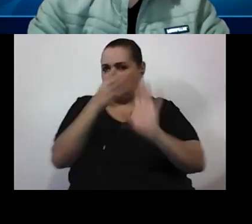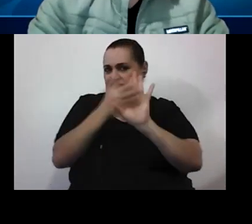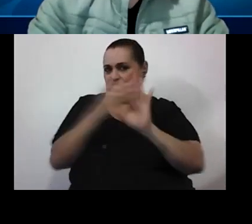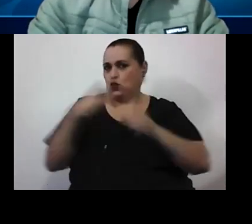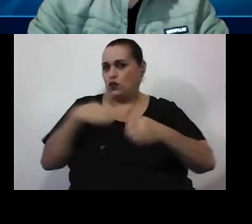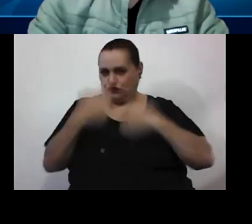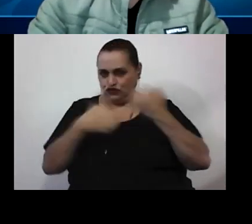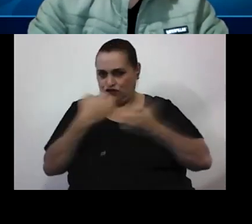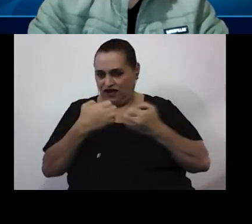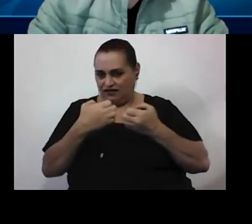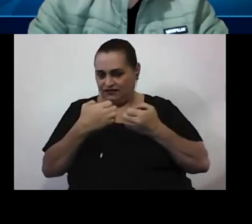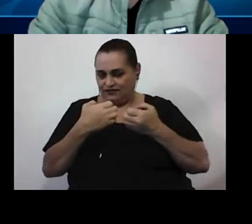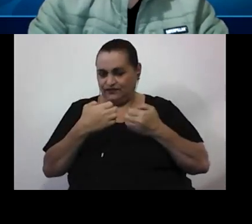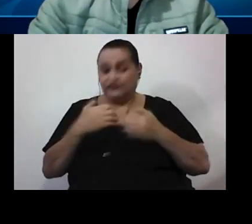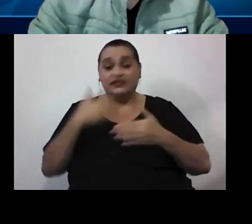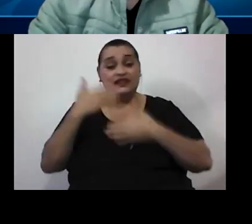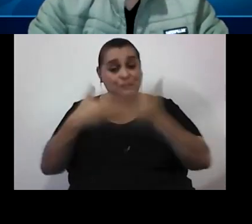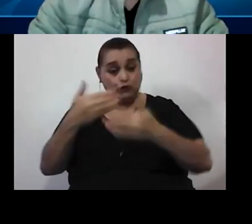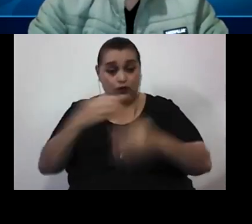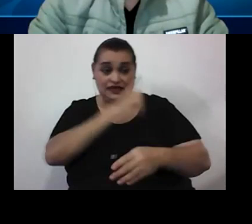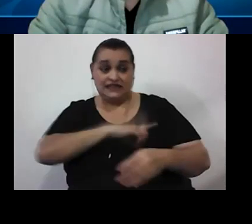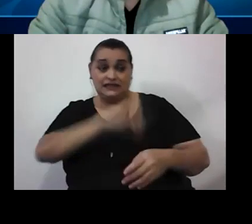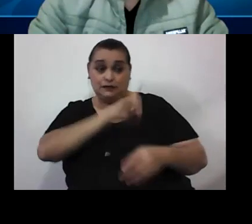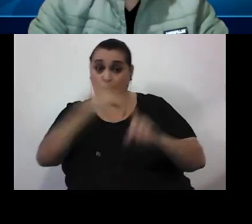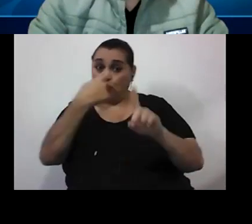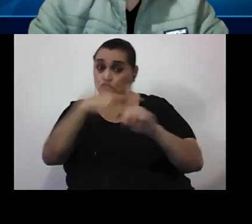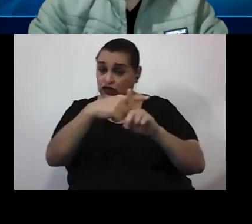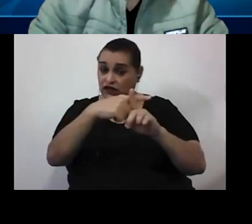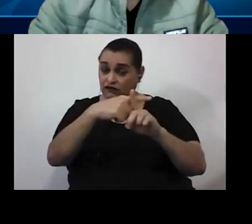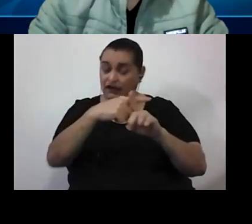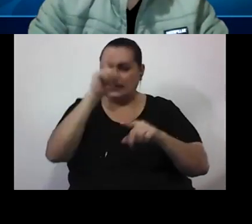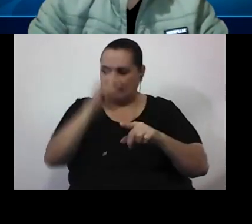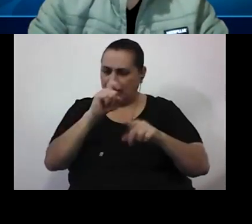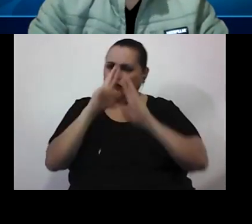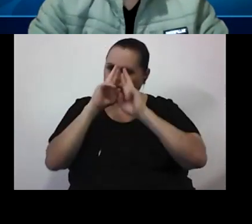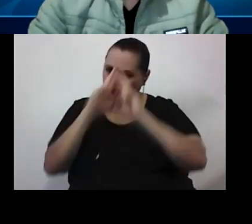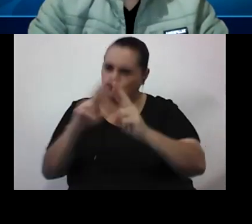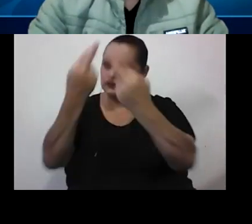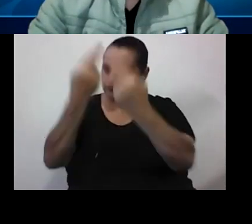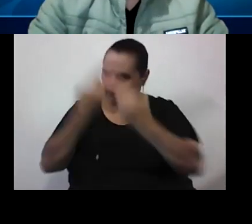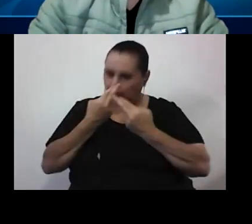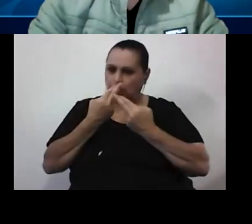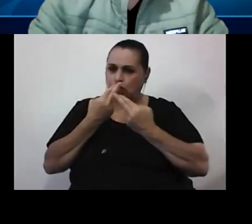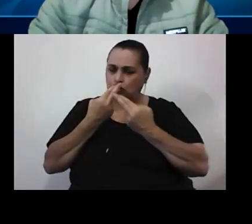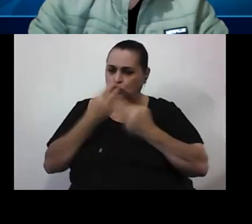Luego, la disciplina positiva es mutuamente respetuosa y alentadora, amable y firme, como lo vamos a ver ahora